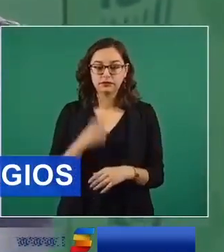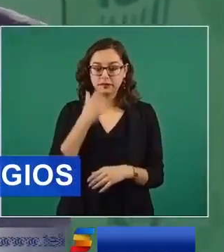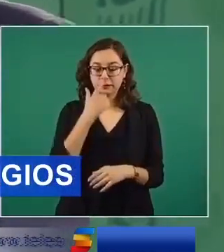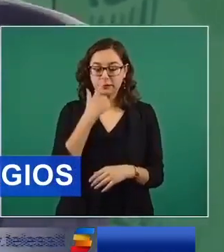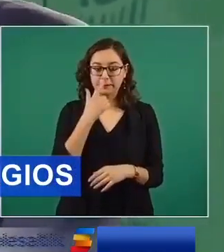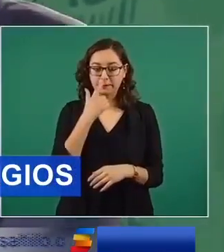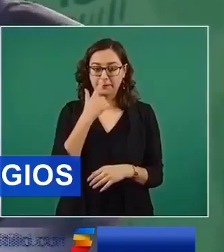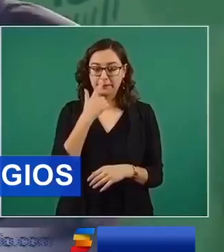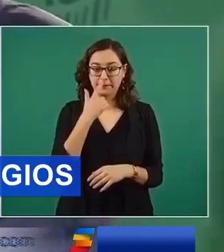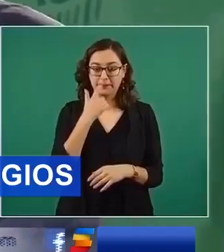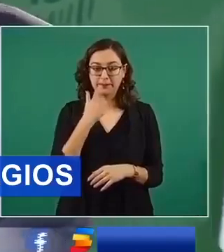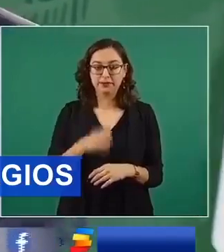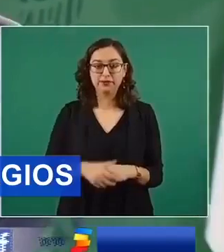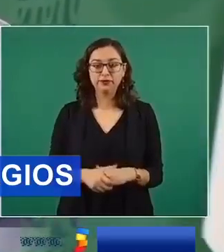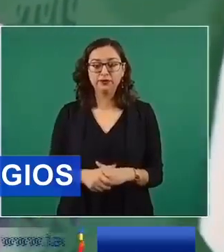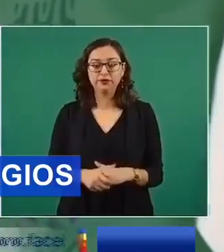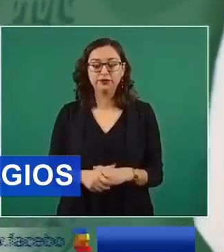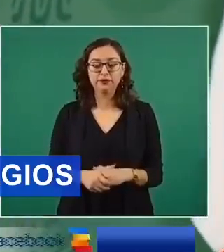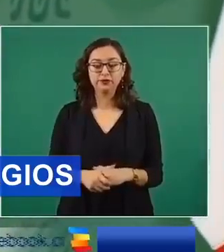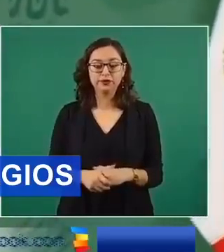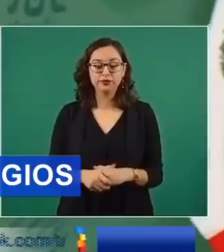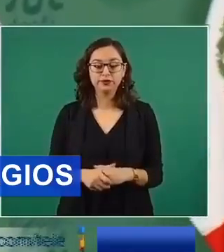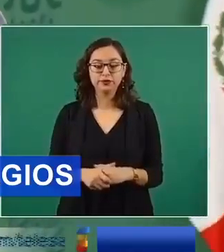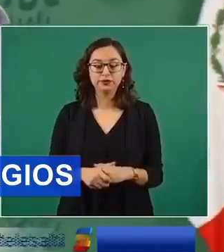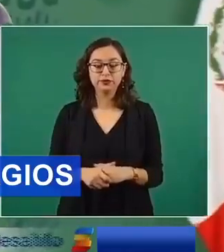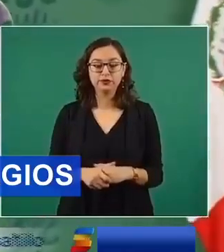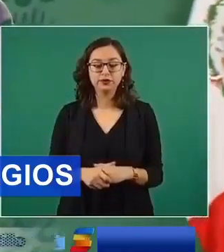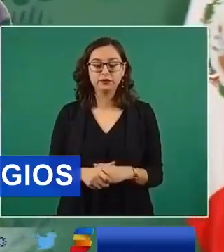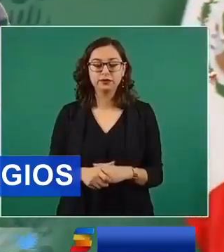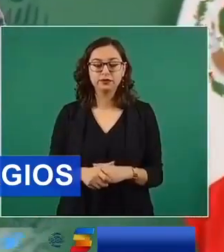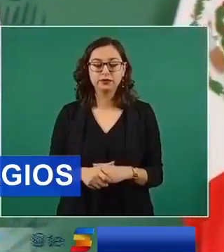entonces problemas de